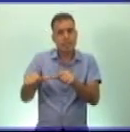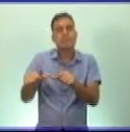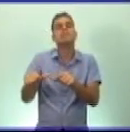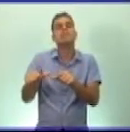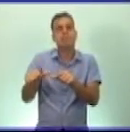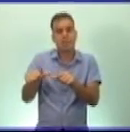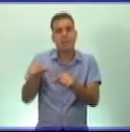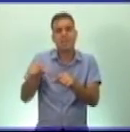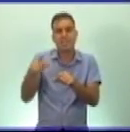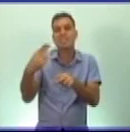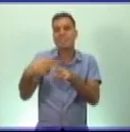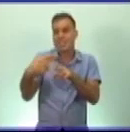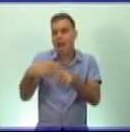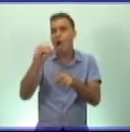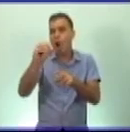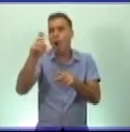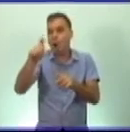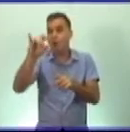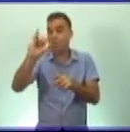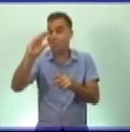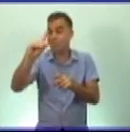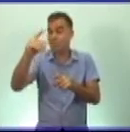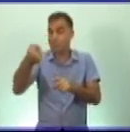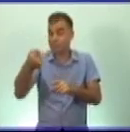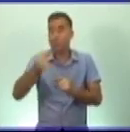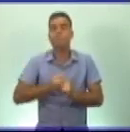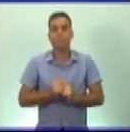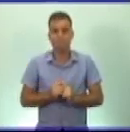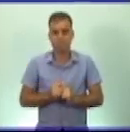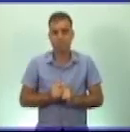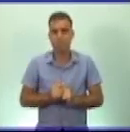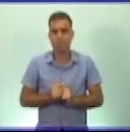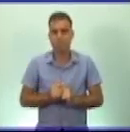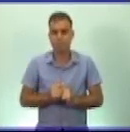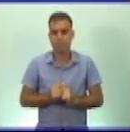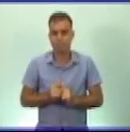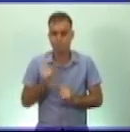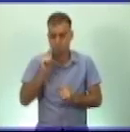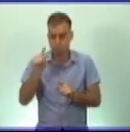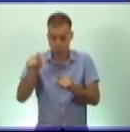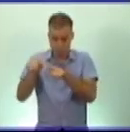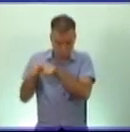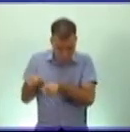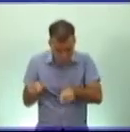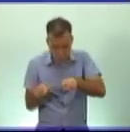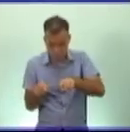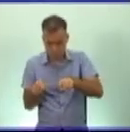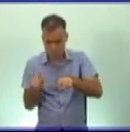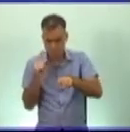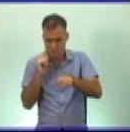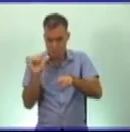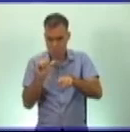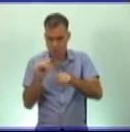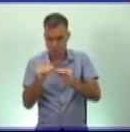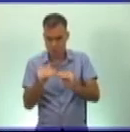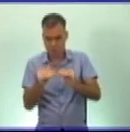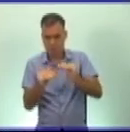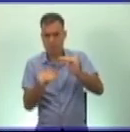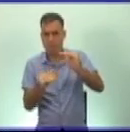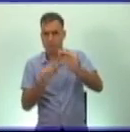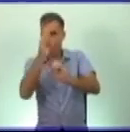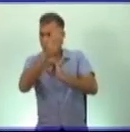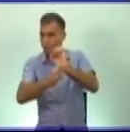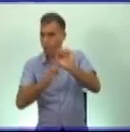oxida. Pero a la vez que ella se oxida, permite que la que está al lado, como gana electrones, se reduzca. Es por eso que